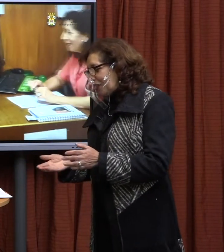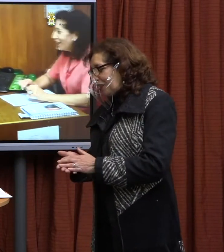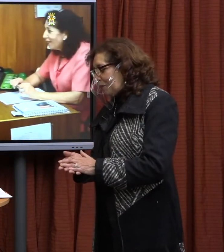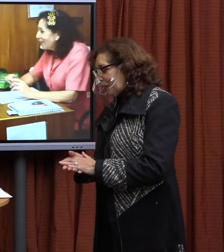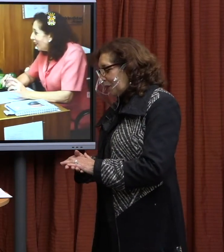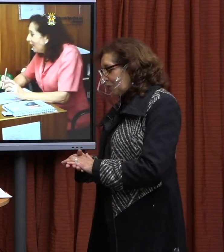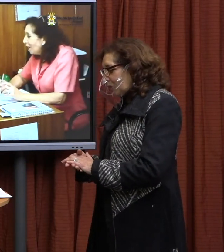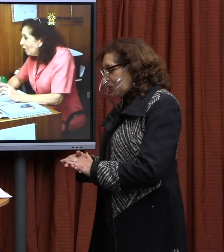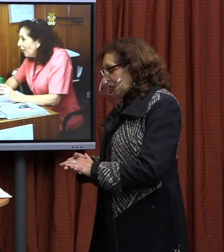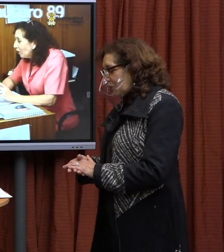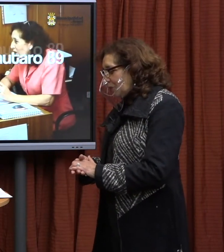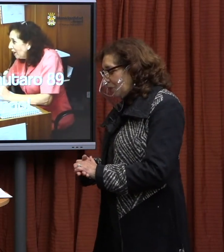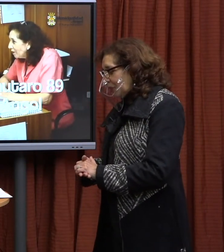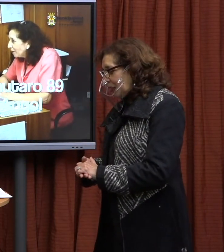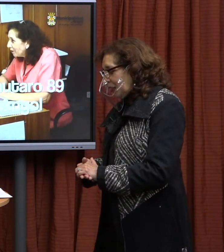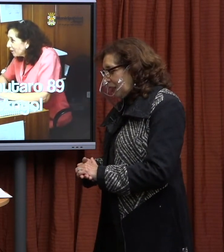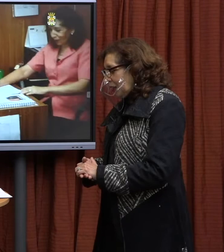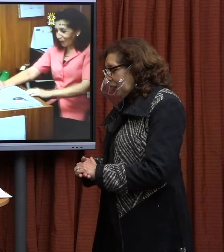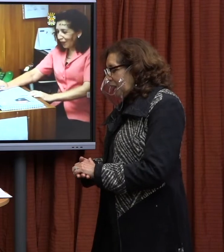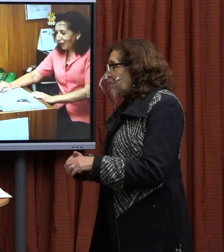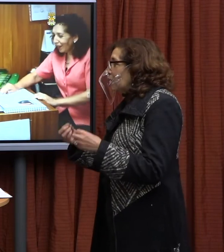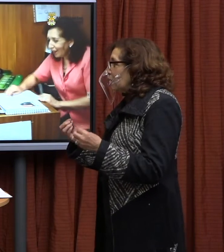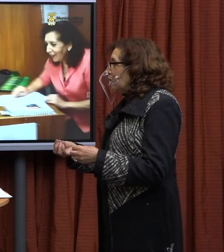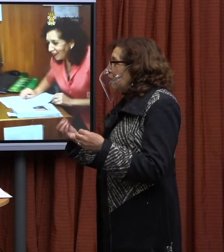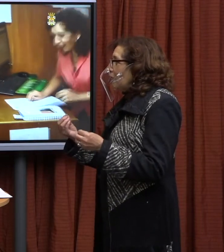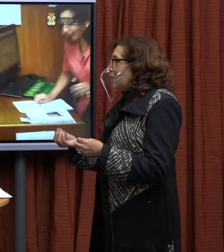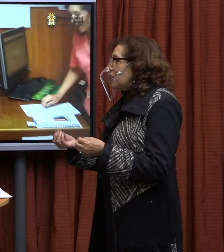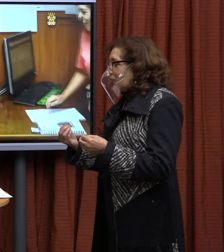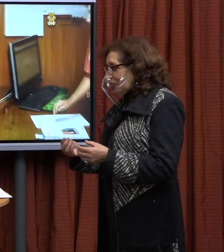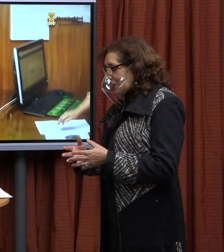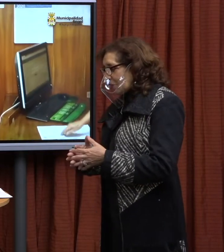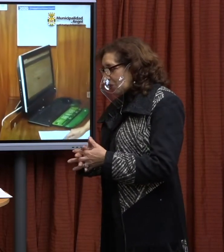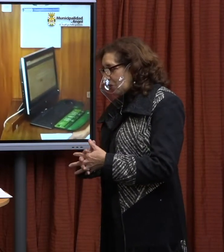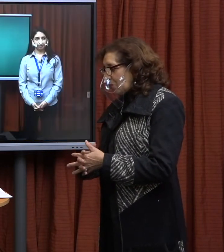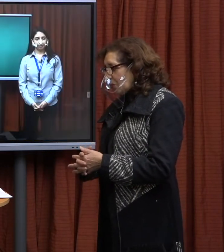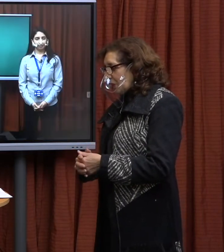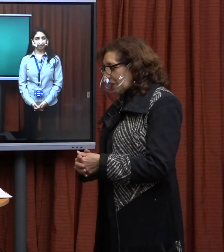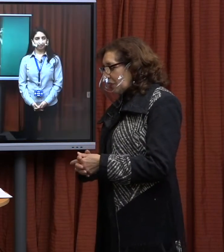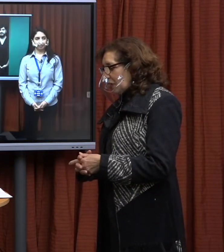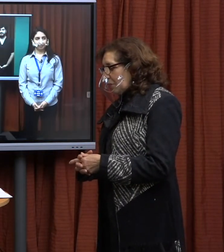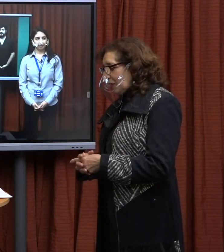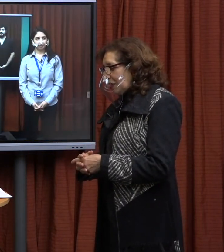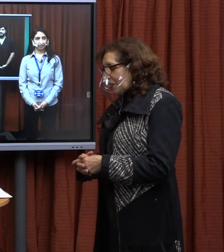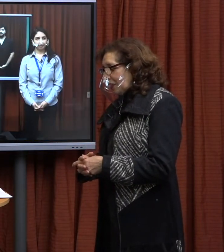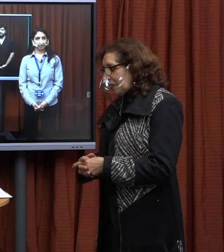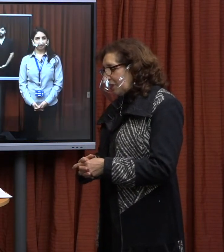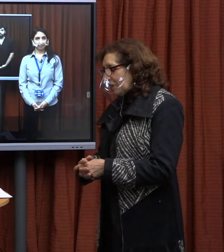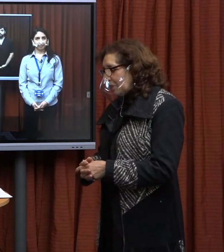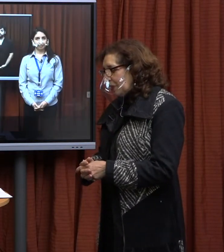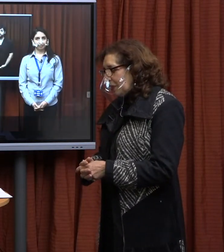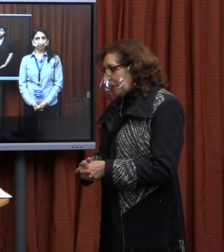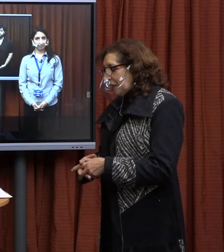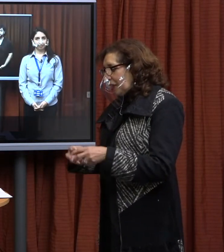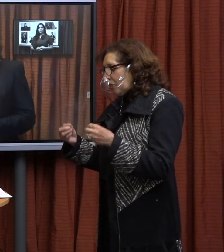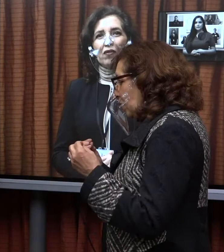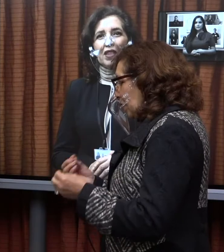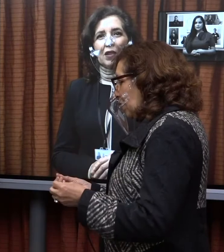directores de Departamento de Educación y con todos ellos sin excepción pude desarrollar mis iniciativas